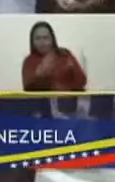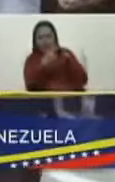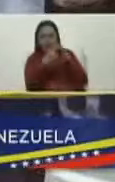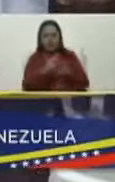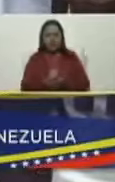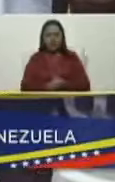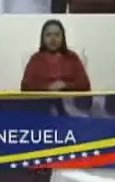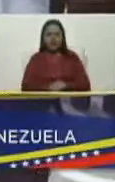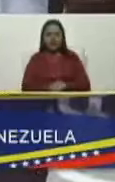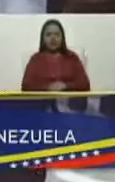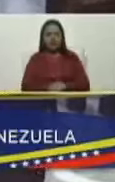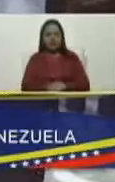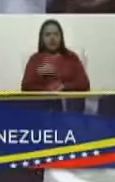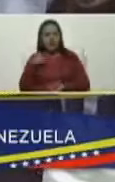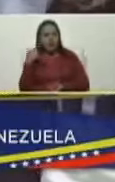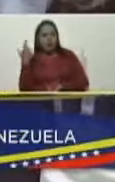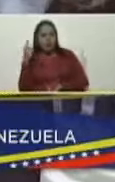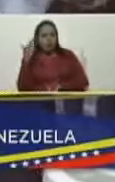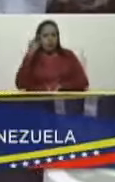Iba llegando